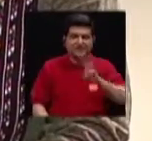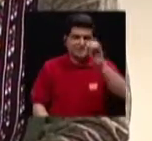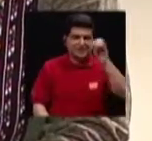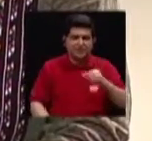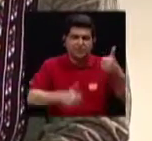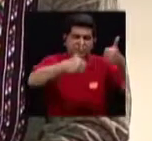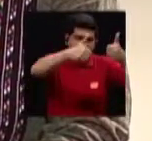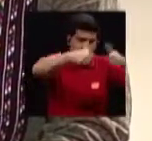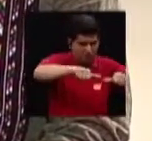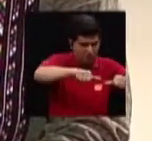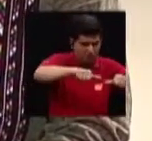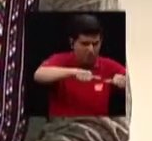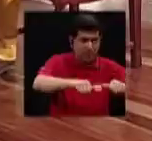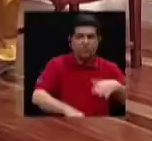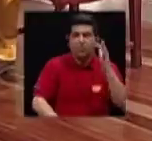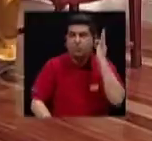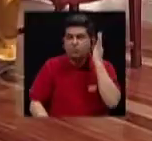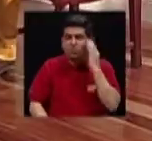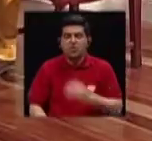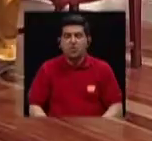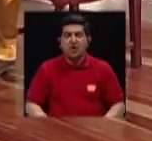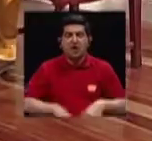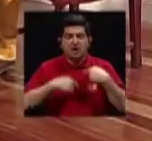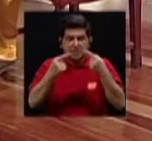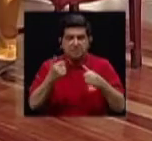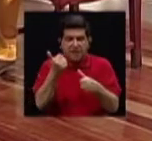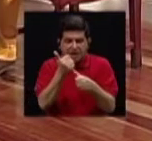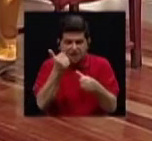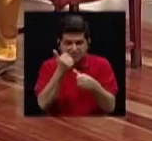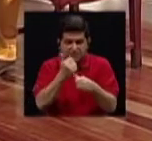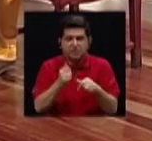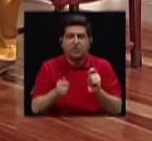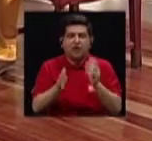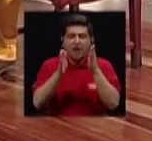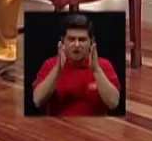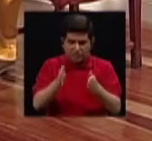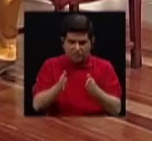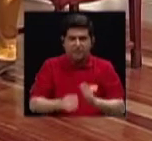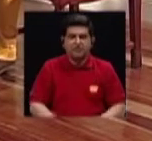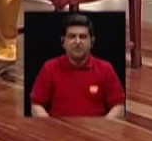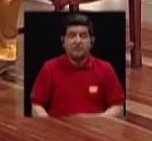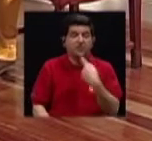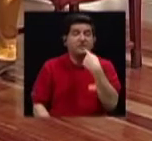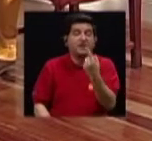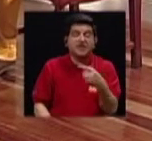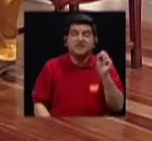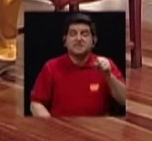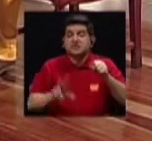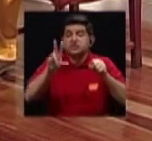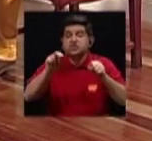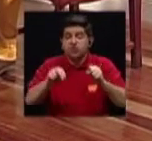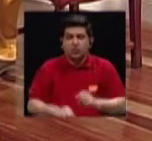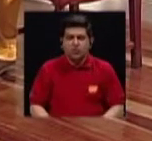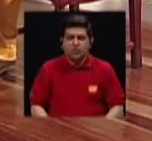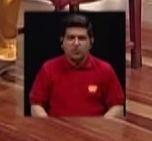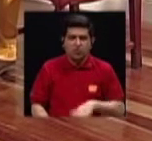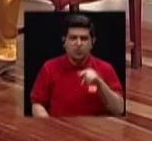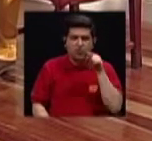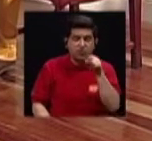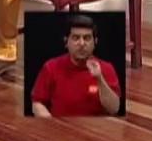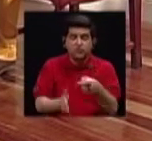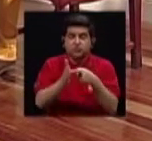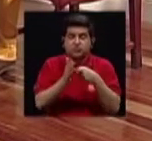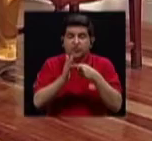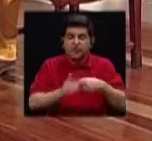conciliando, que la mujer está asistiendo asesorada por una abogada, que le está diciendo sí o no en función de sus